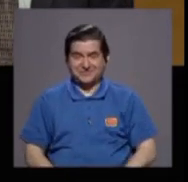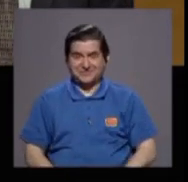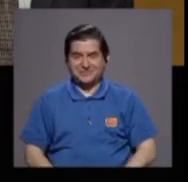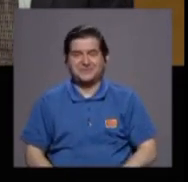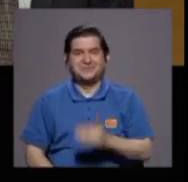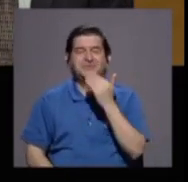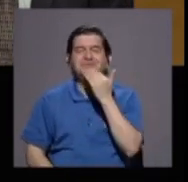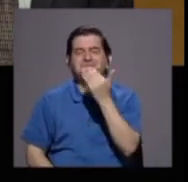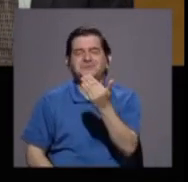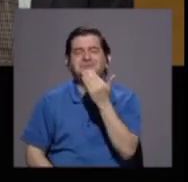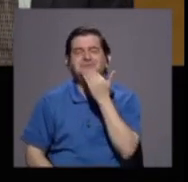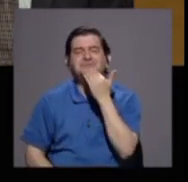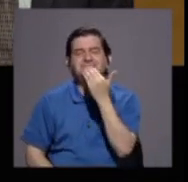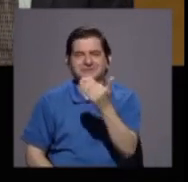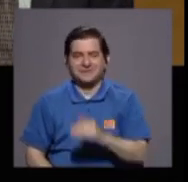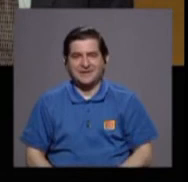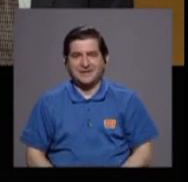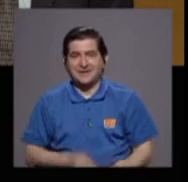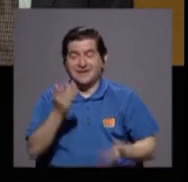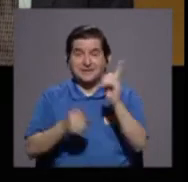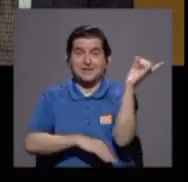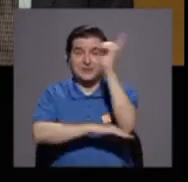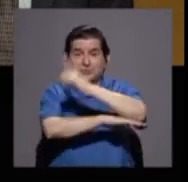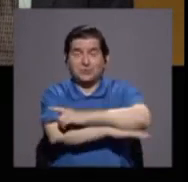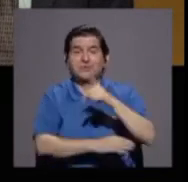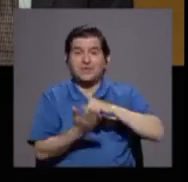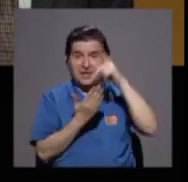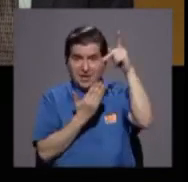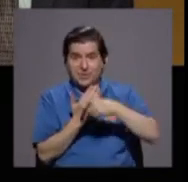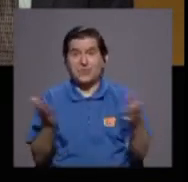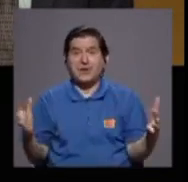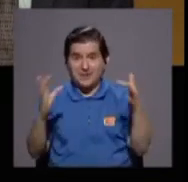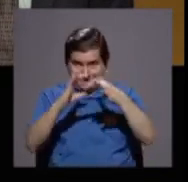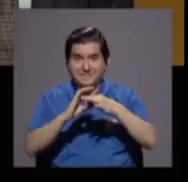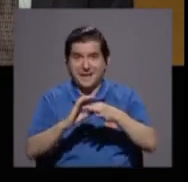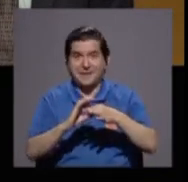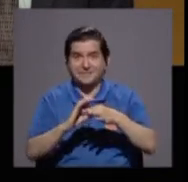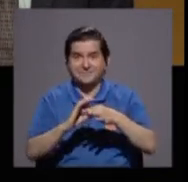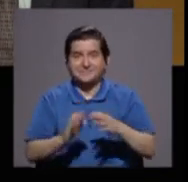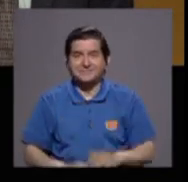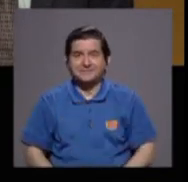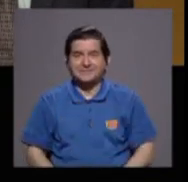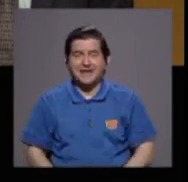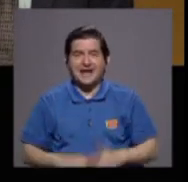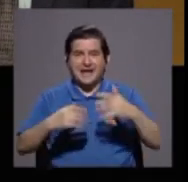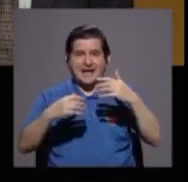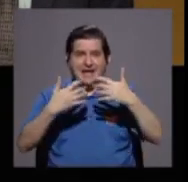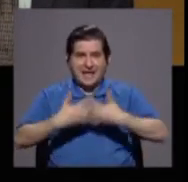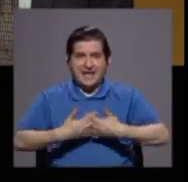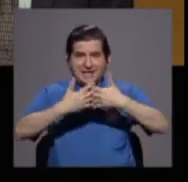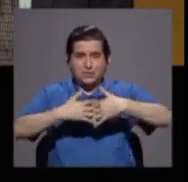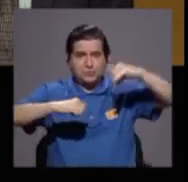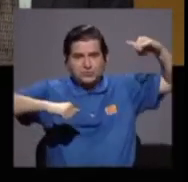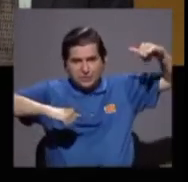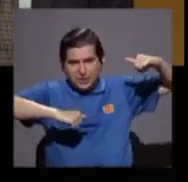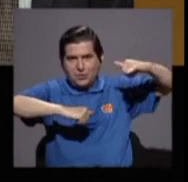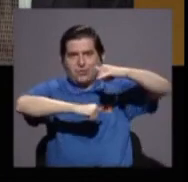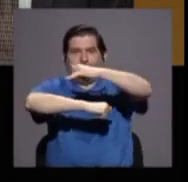le agradecemos y tal vez algún día hacemos un programa sobre la industria